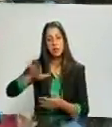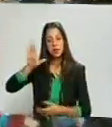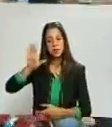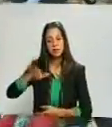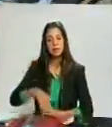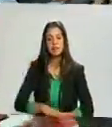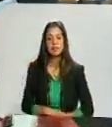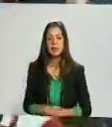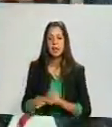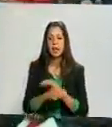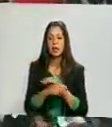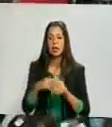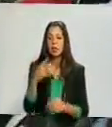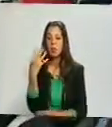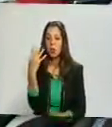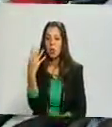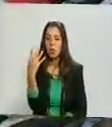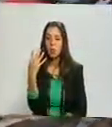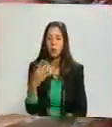Artículo 4.